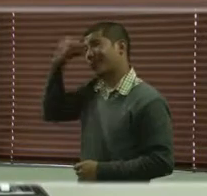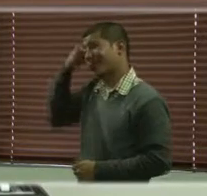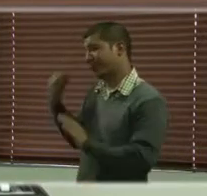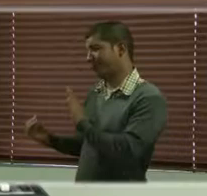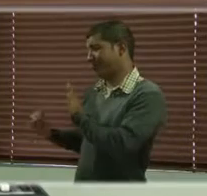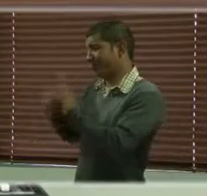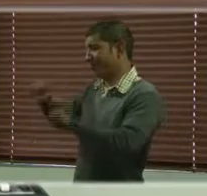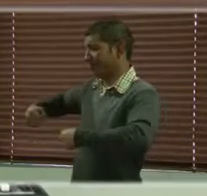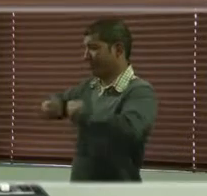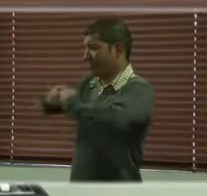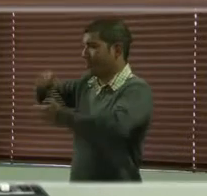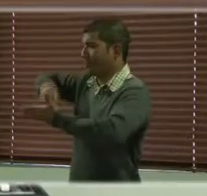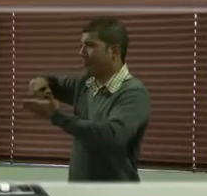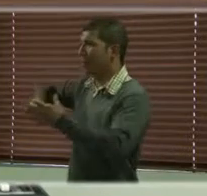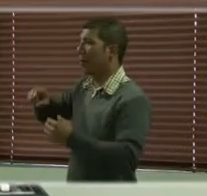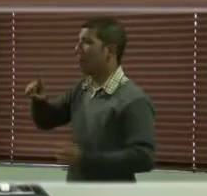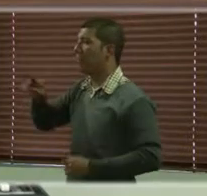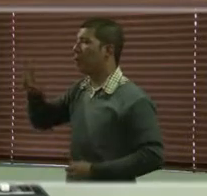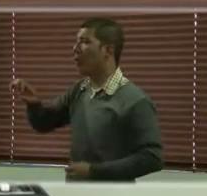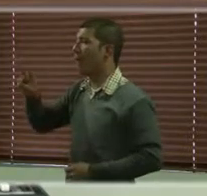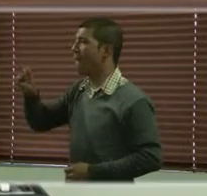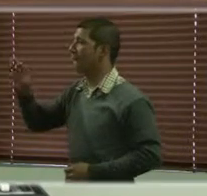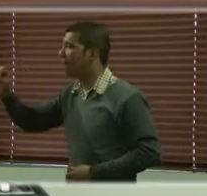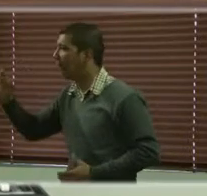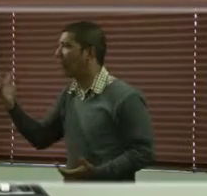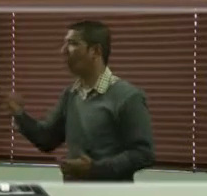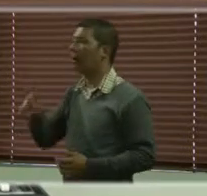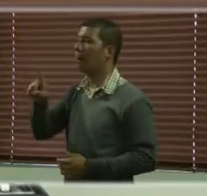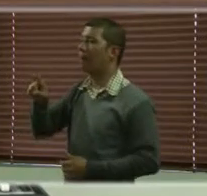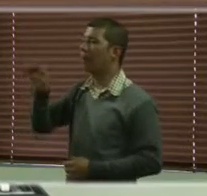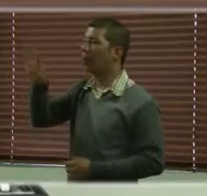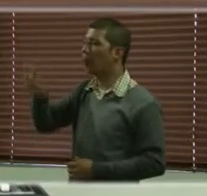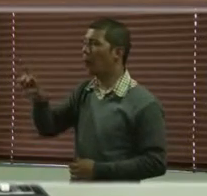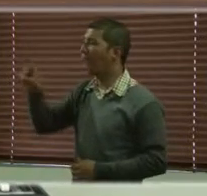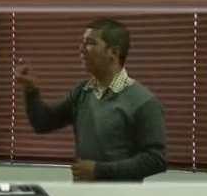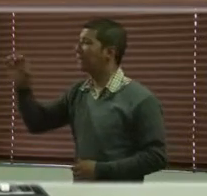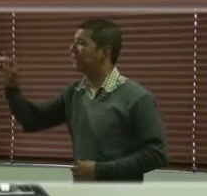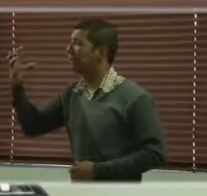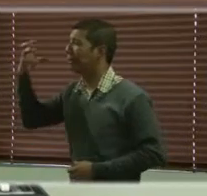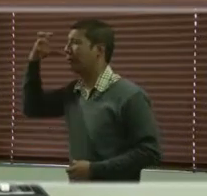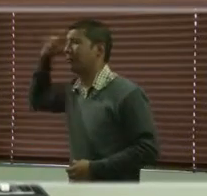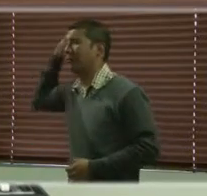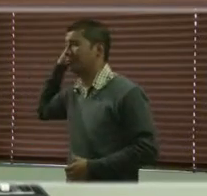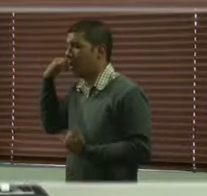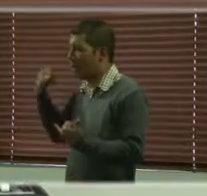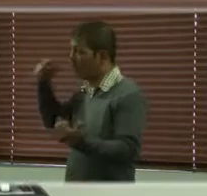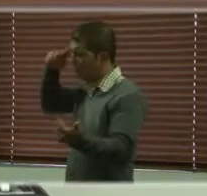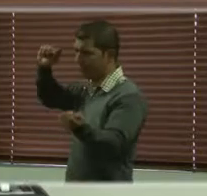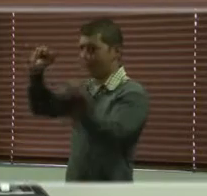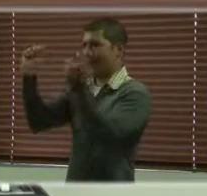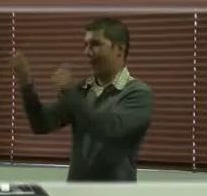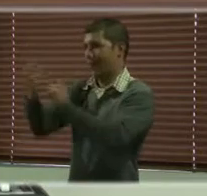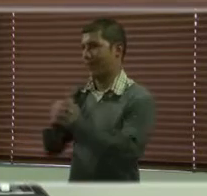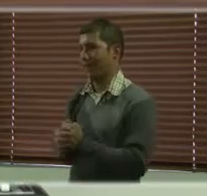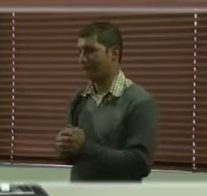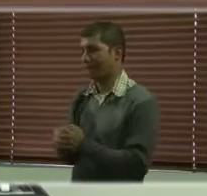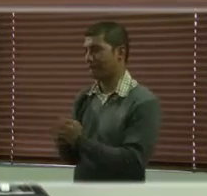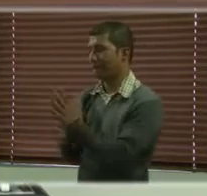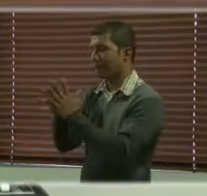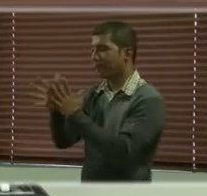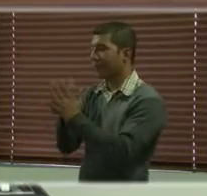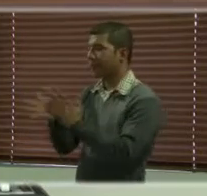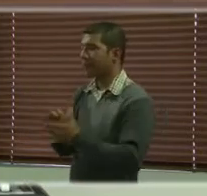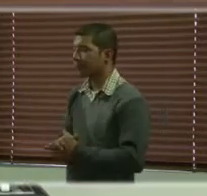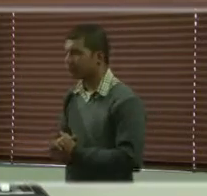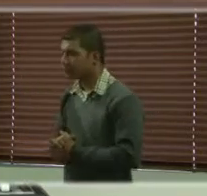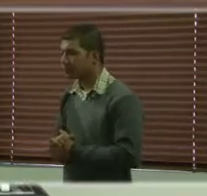Porque se ve de una manera muy tradicional sin embargo Ahí estamos trabajando el relator especial de Naciones Unidas contra